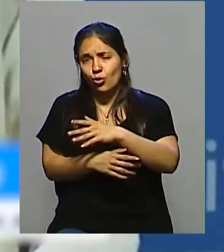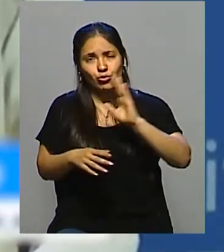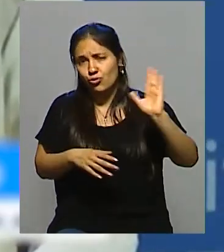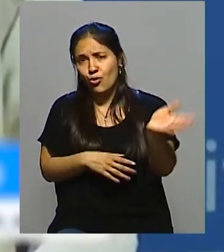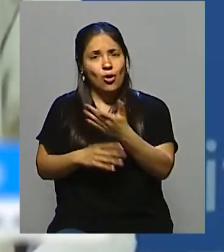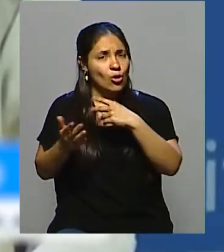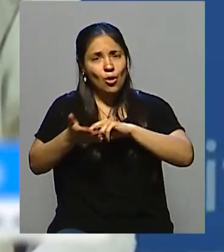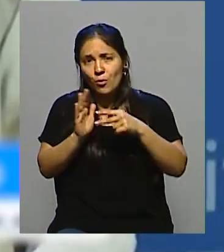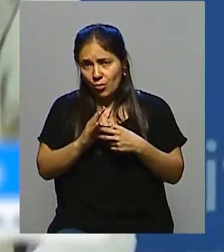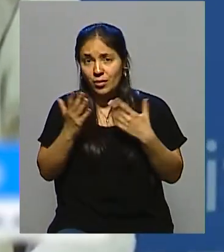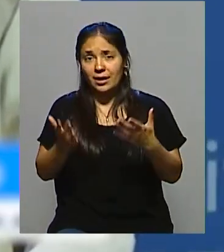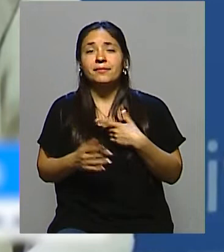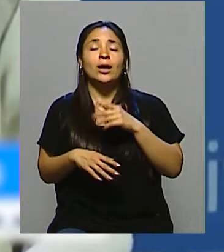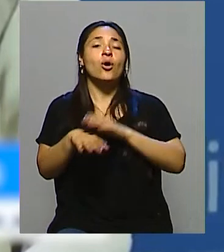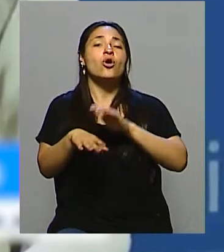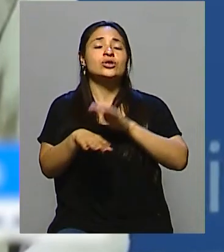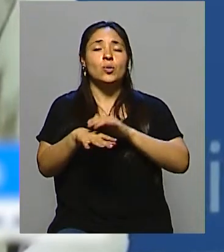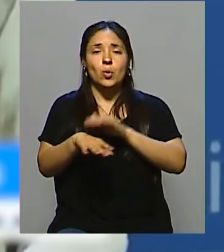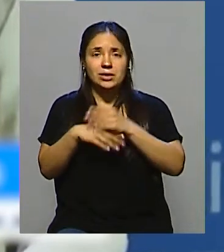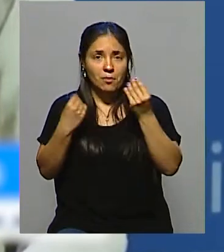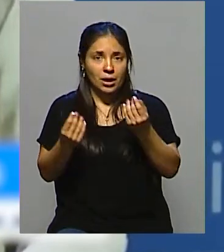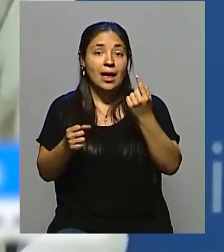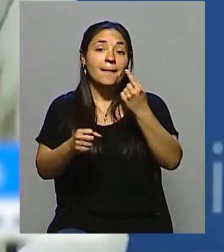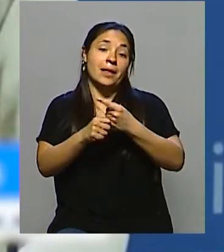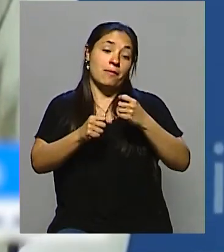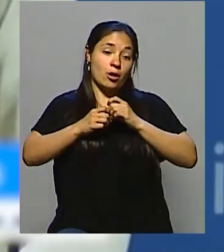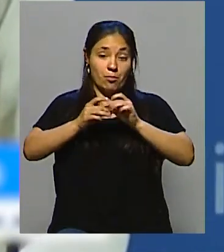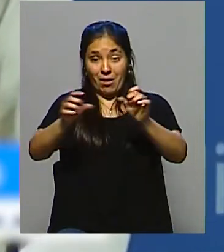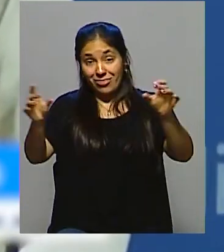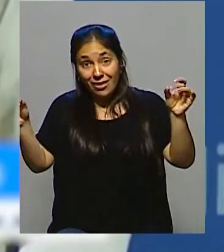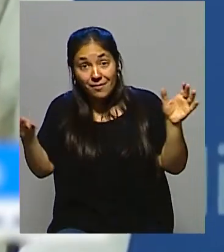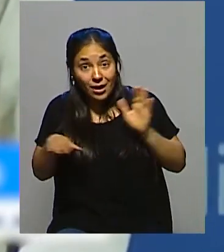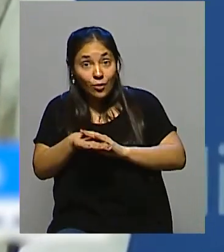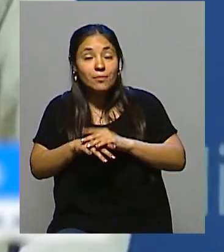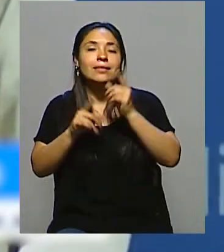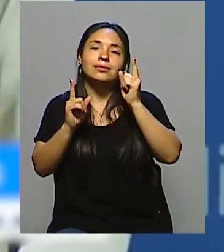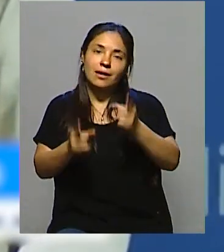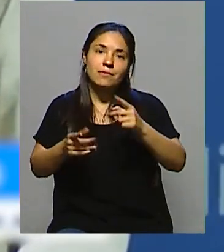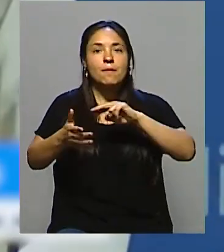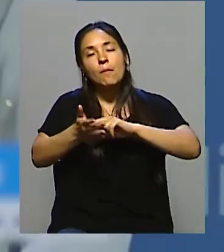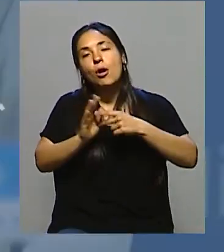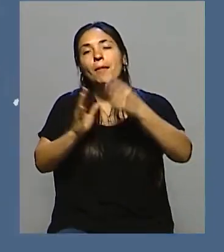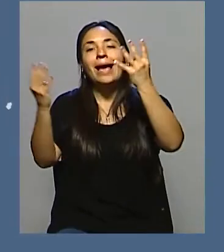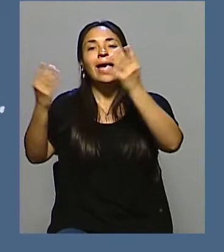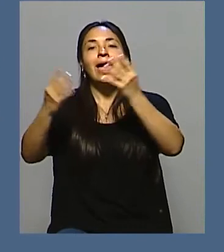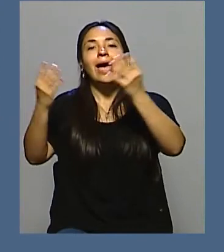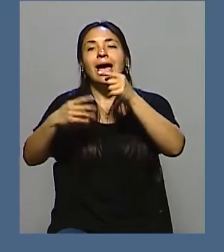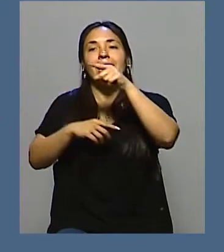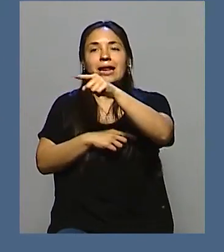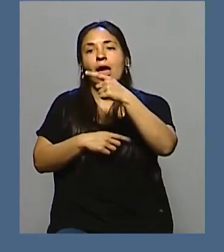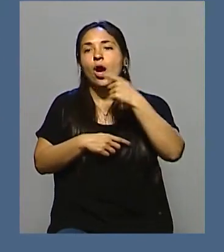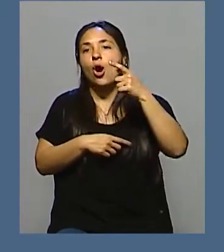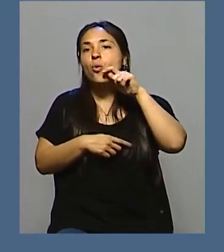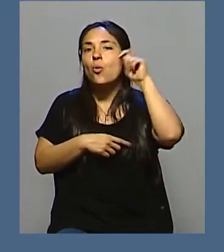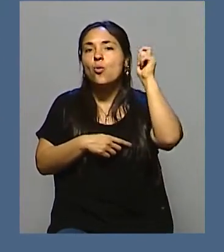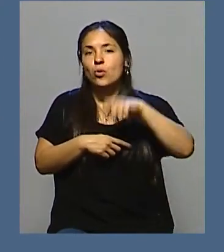muchos entienden es la consecuencia primero de la pandemia y después del conflicto entre Rusia y Ucrania. Digo, es un gran desafío porque también